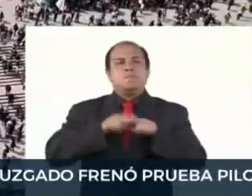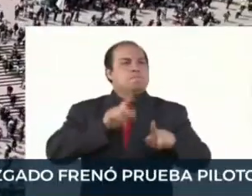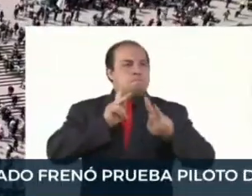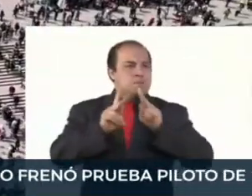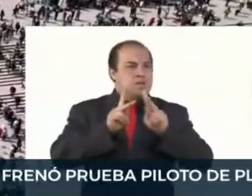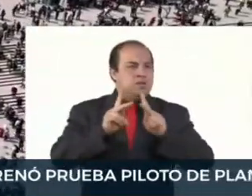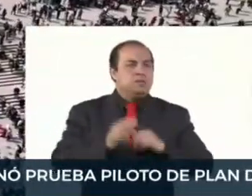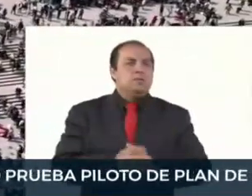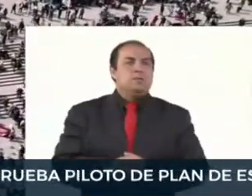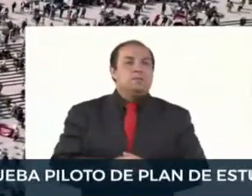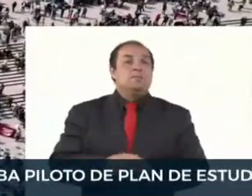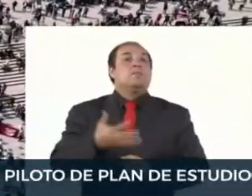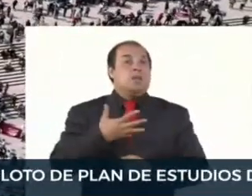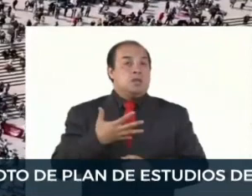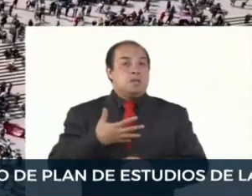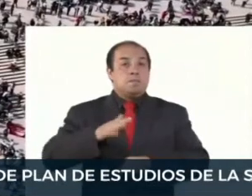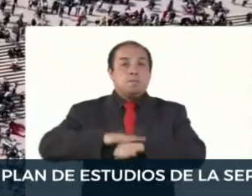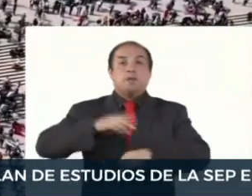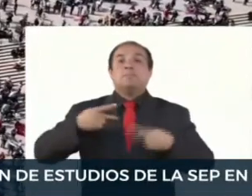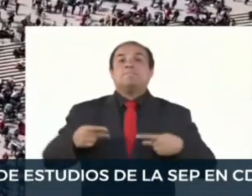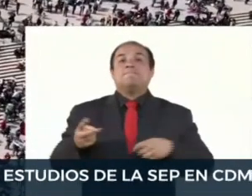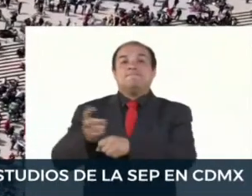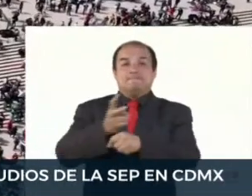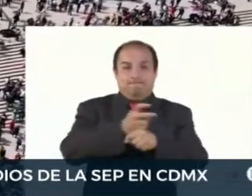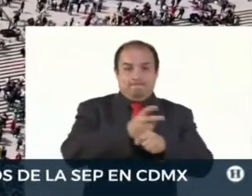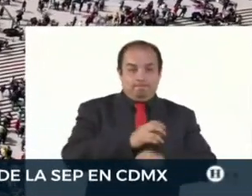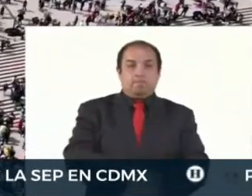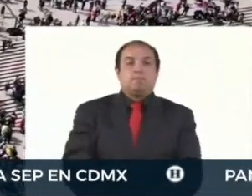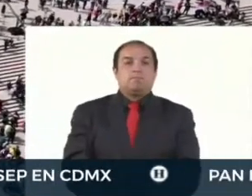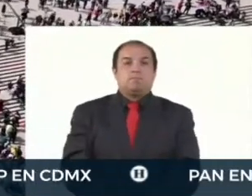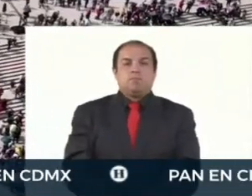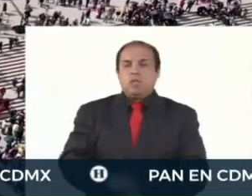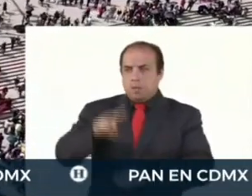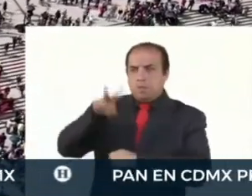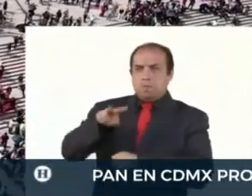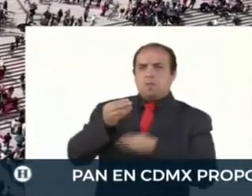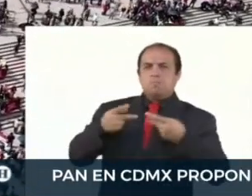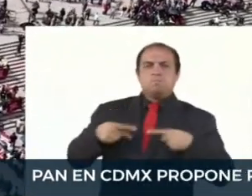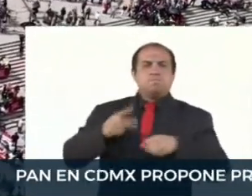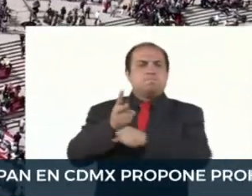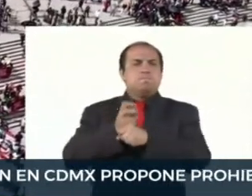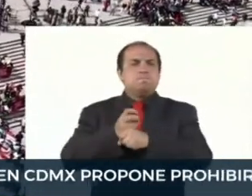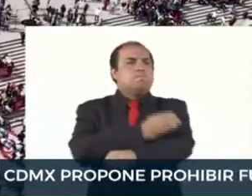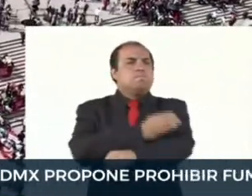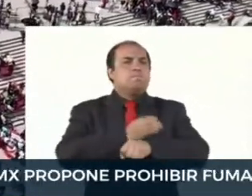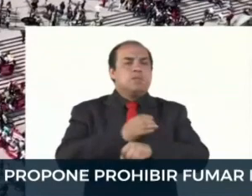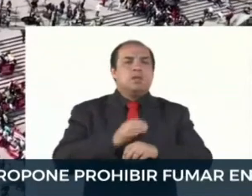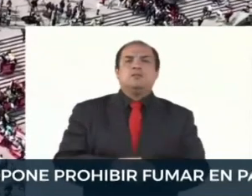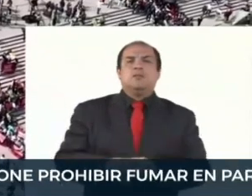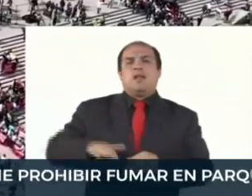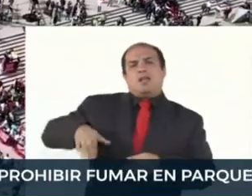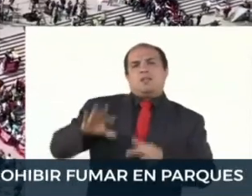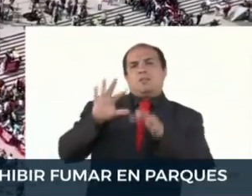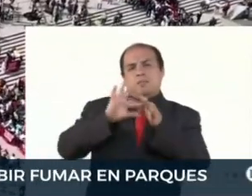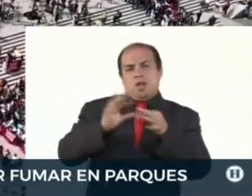estas últimas horas hemos visto cómo a través de redes sociales, sobre todo a través de Twitter, ha informado sobre los avances de su administración.